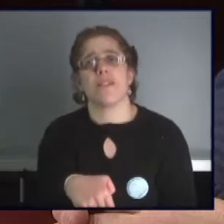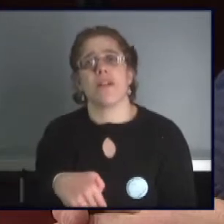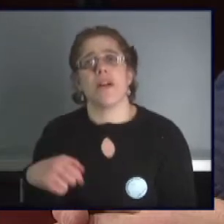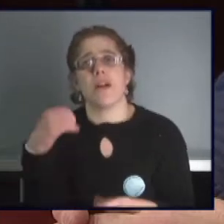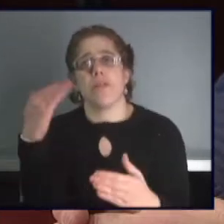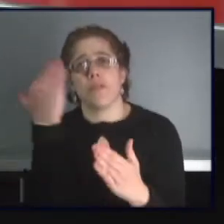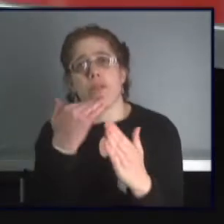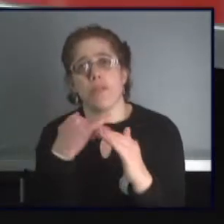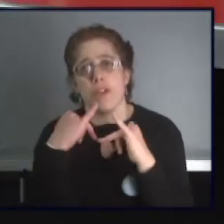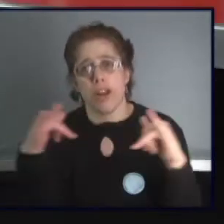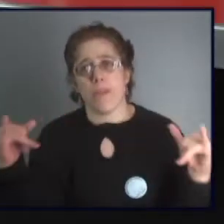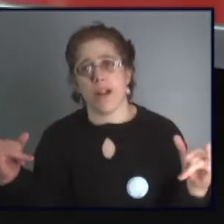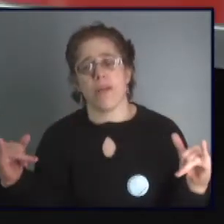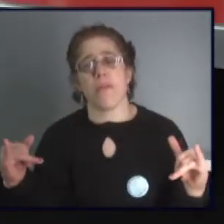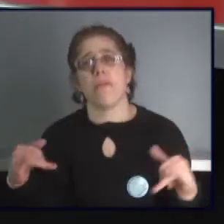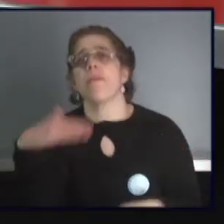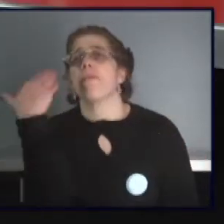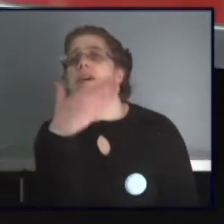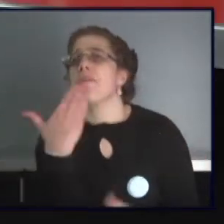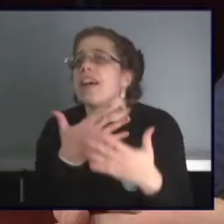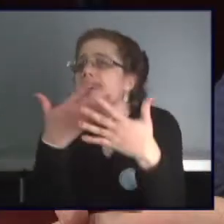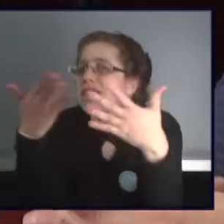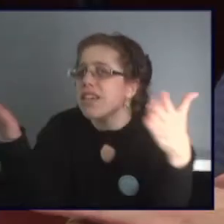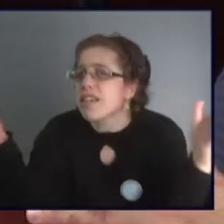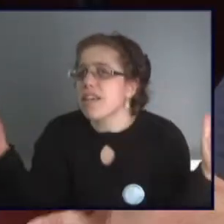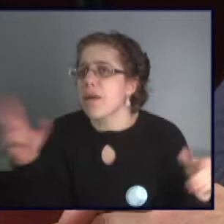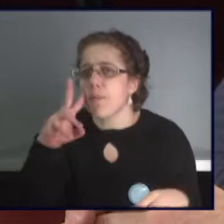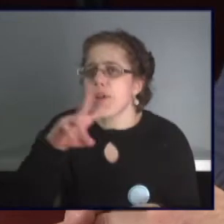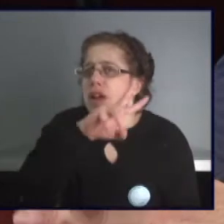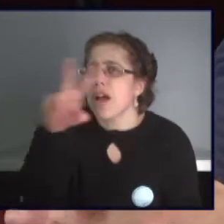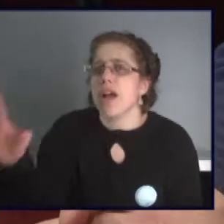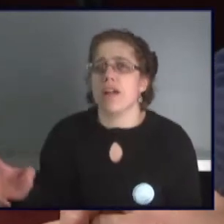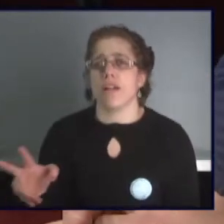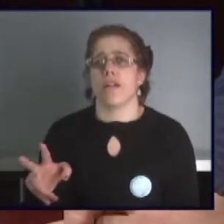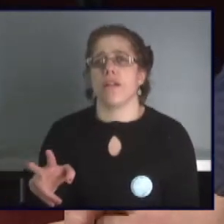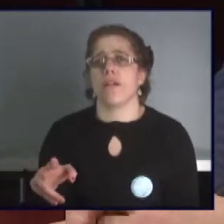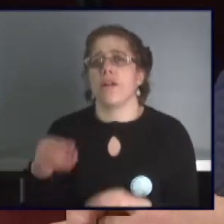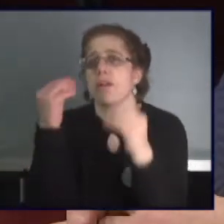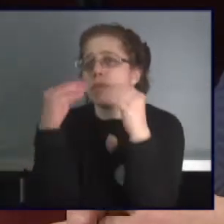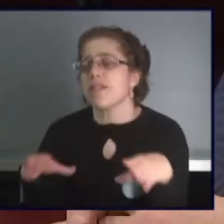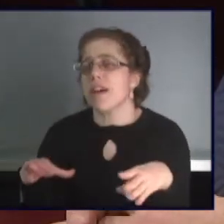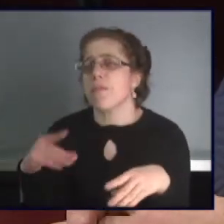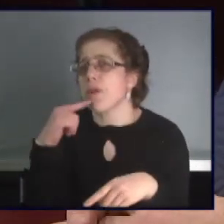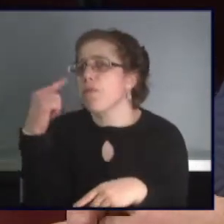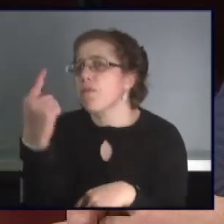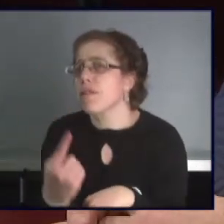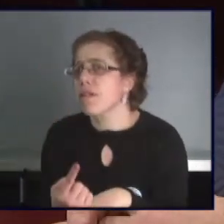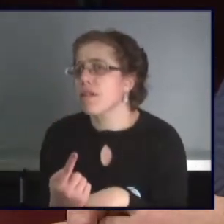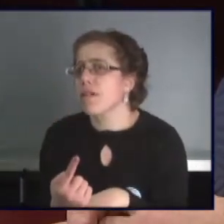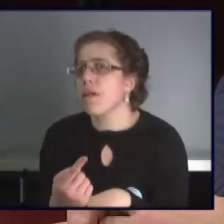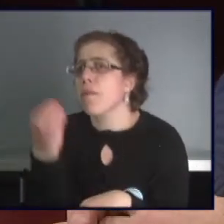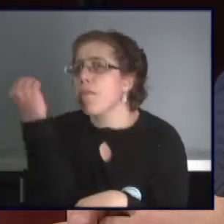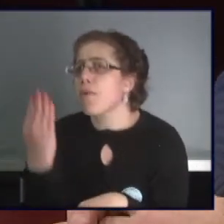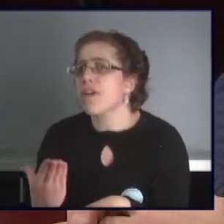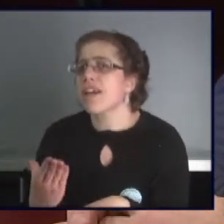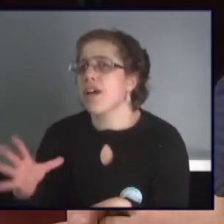programa para hablar en general como decíamos de miradas y podemos empezar por preguntarte porque